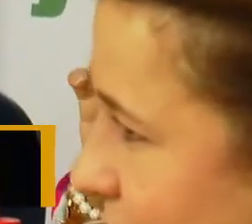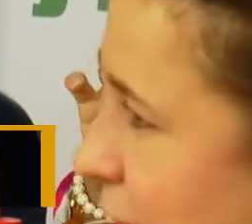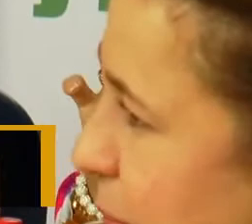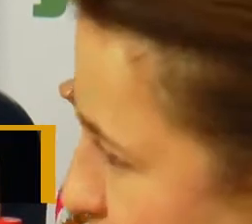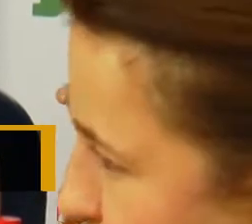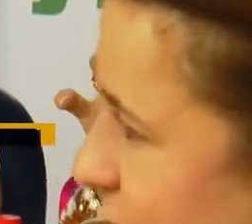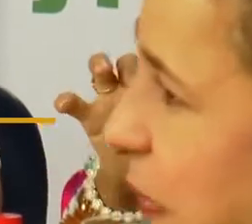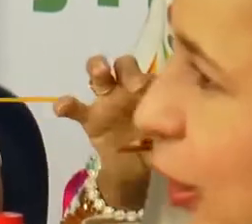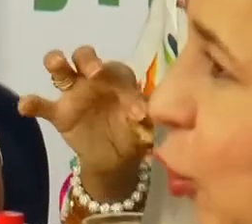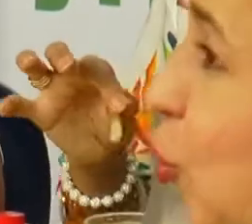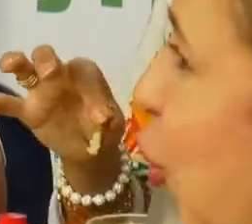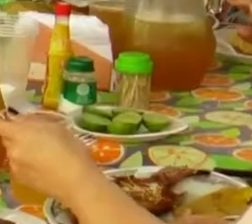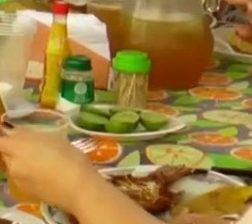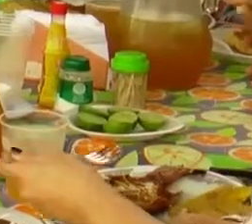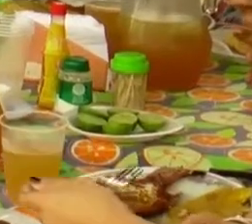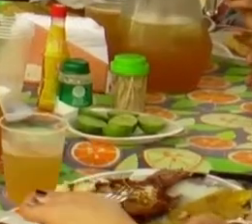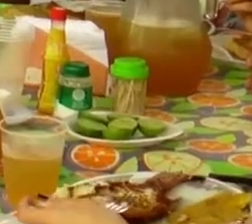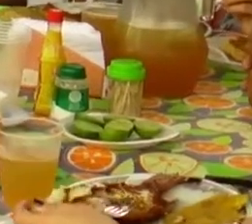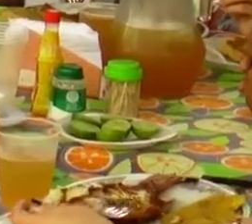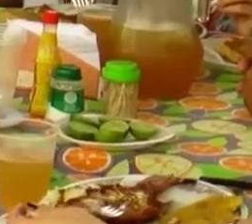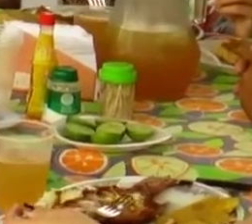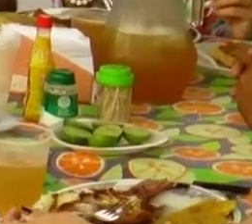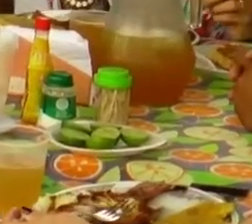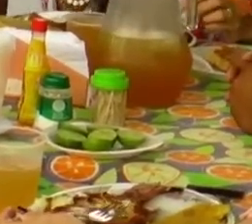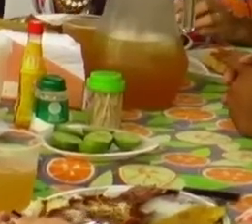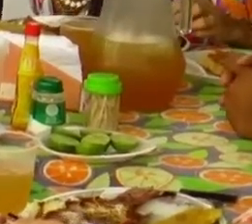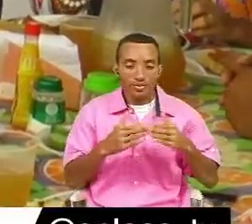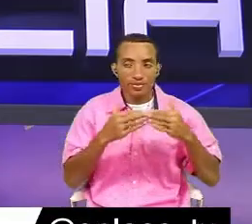Muerto, convocada por los comerciantes del puerto de embarcaciones menores.